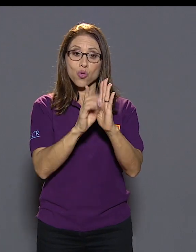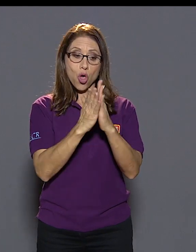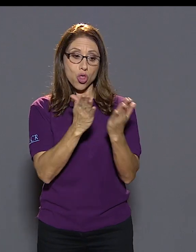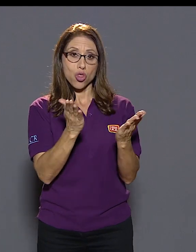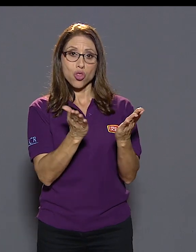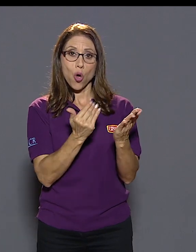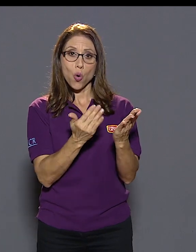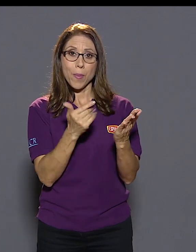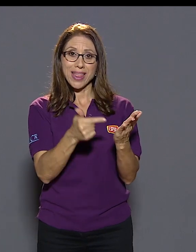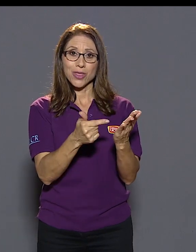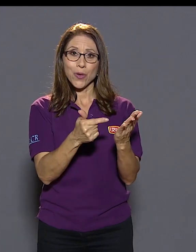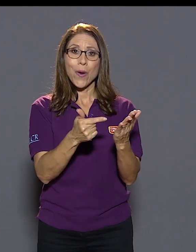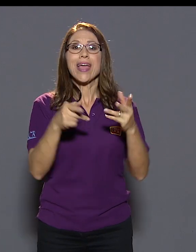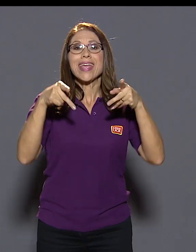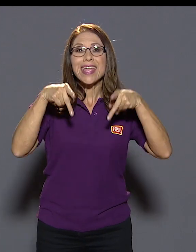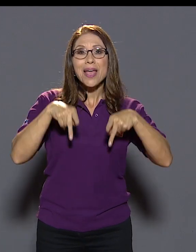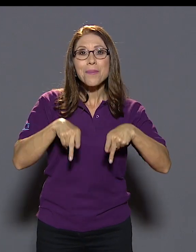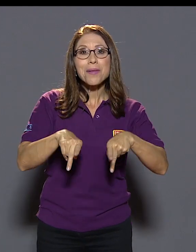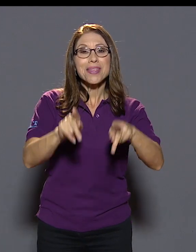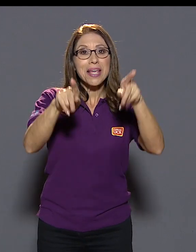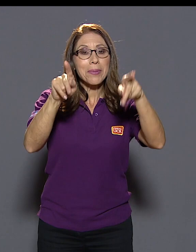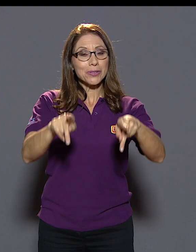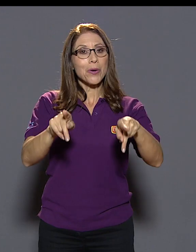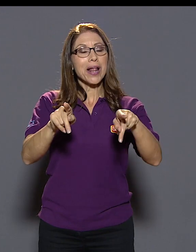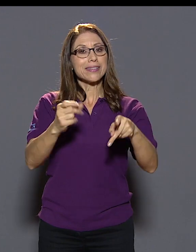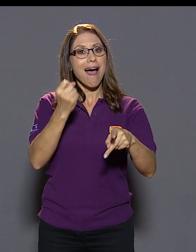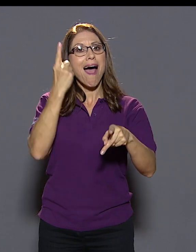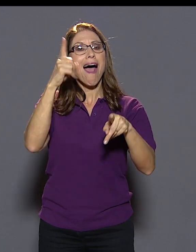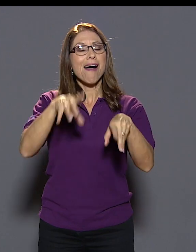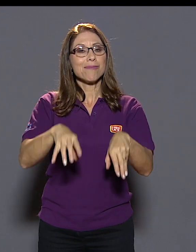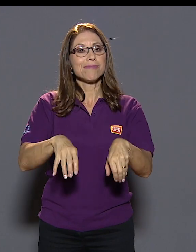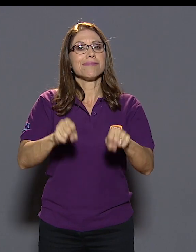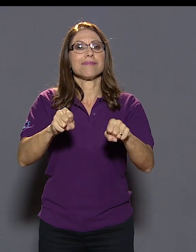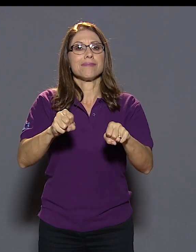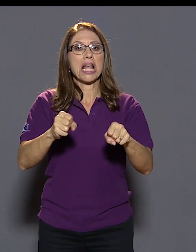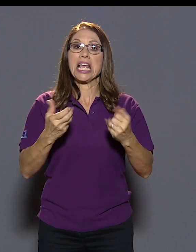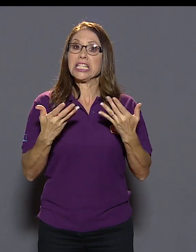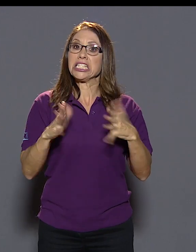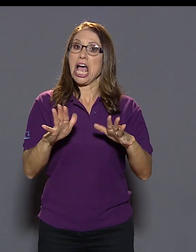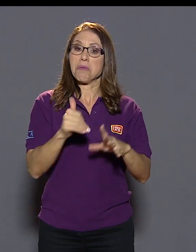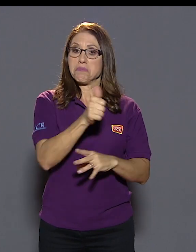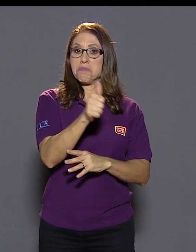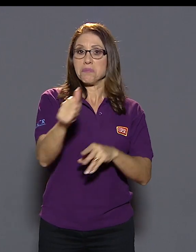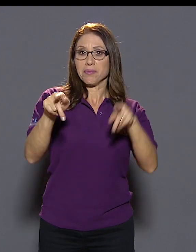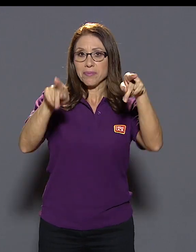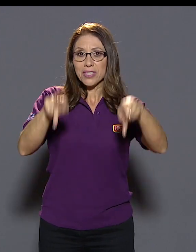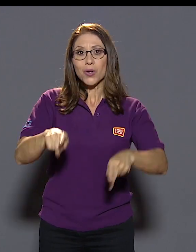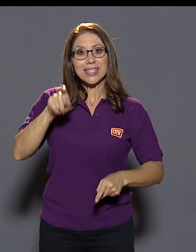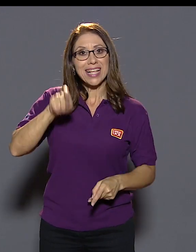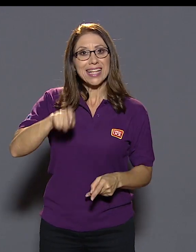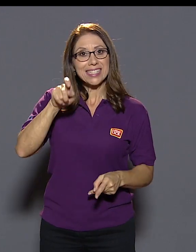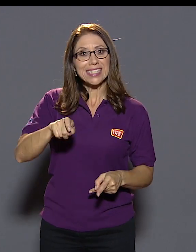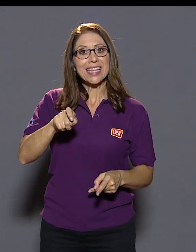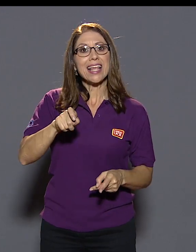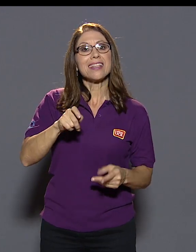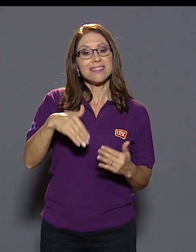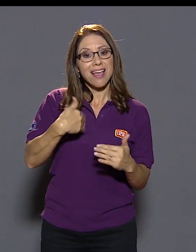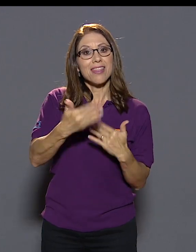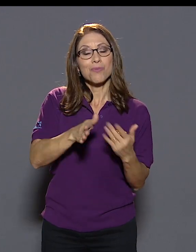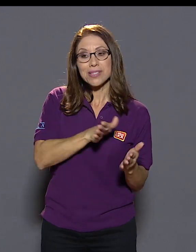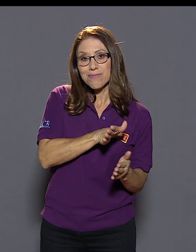que le permite apropiarse cada vez más de ese documento y después, ya ahora sí, quienes tengan que recurrir propiamente a la